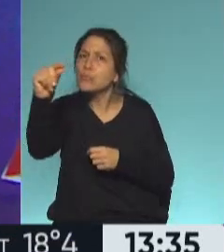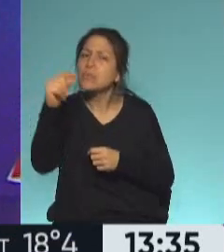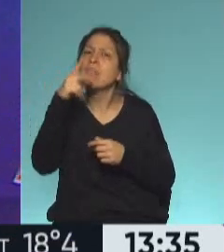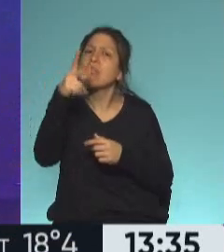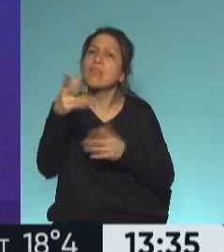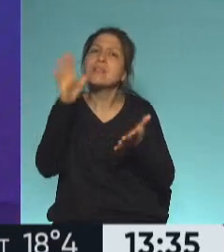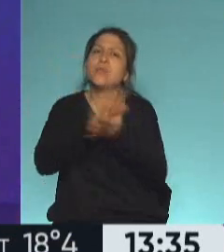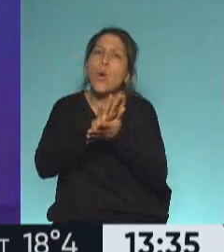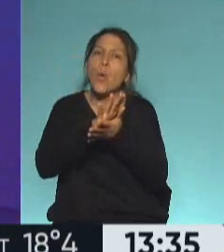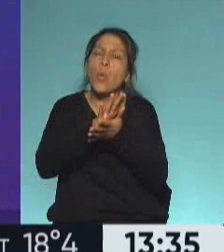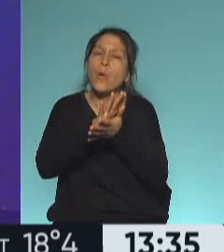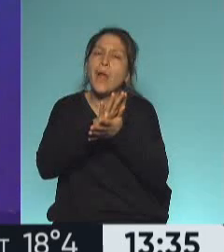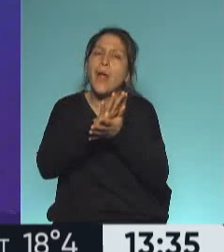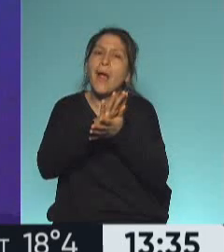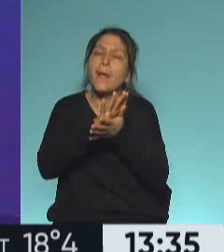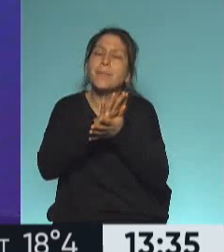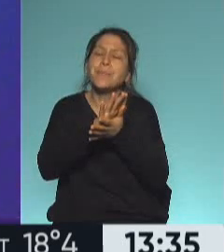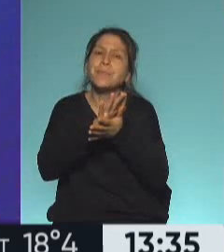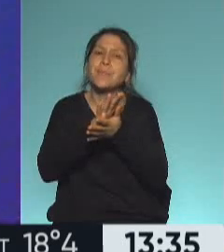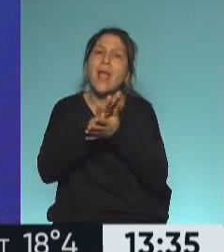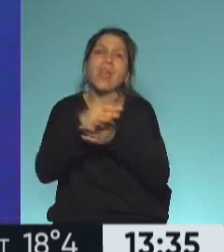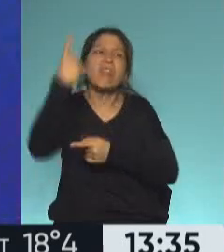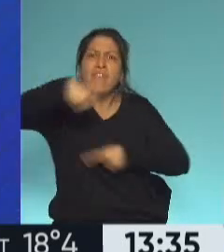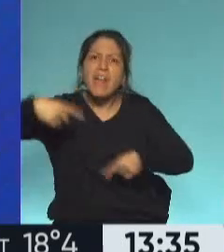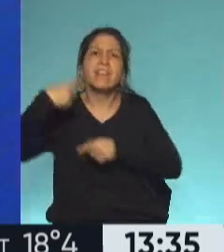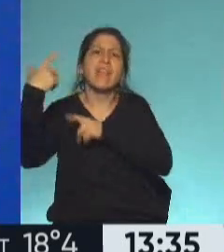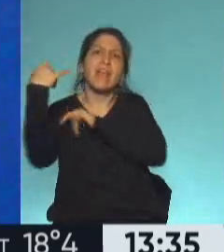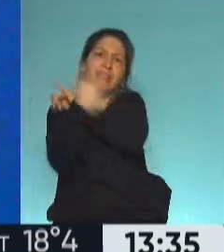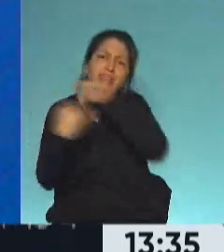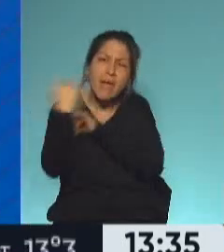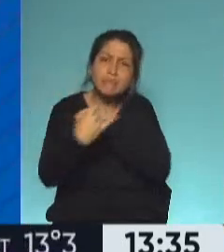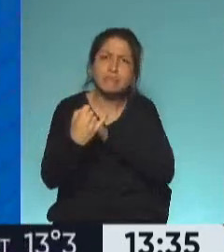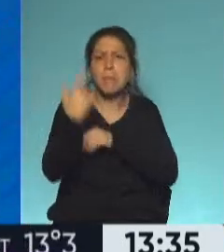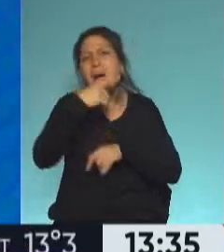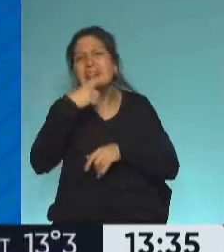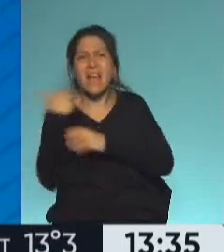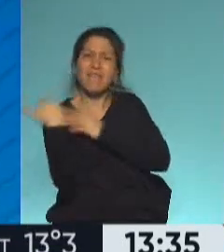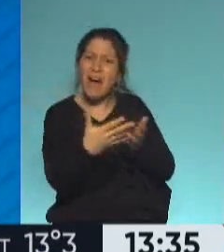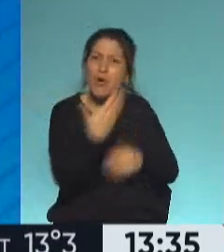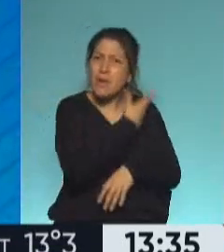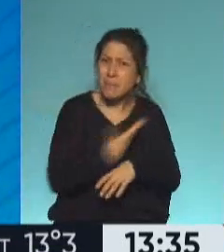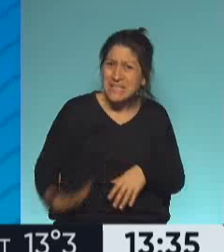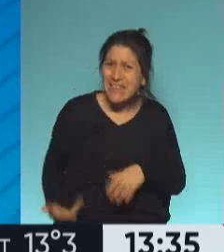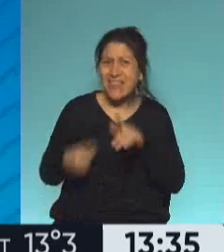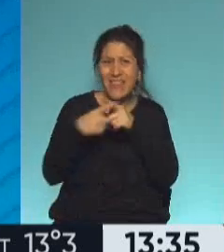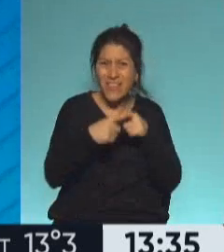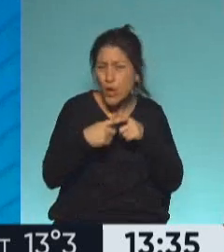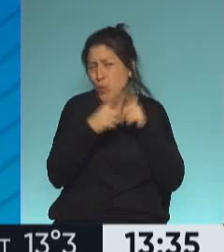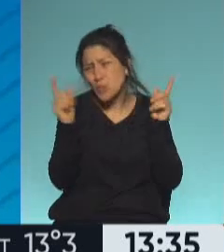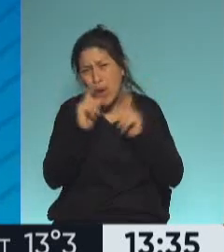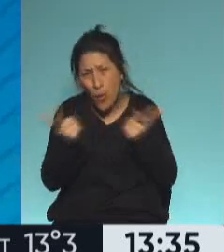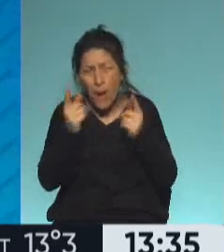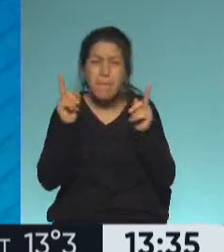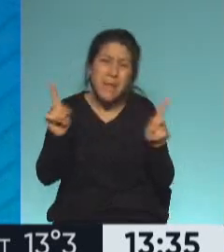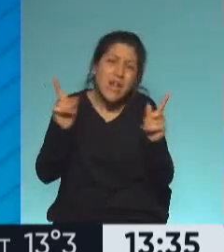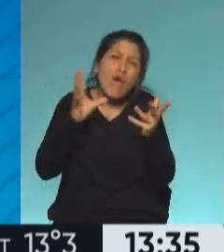sobre Bielorrusia, más allá de que no parece simpatizarle mucho el candidato Lukashenko o el presidente Lukashenko, pero es una